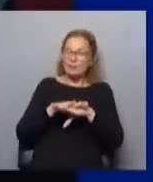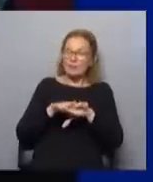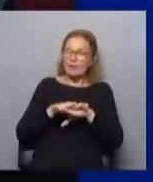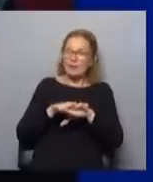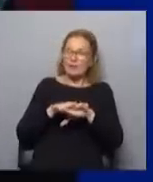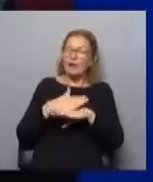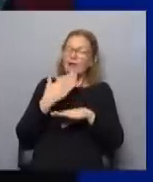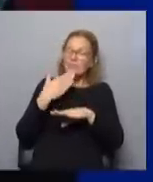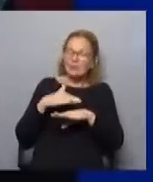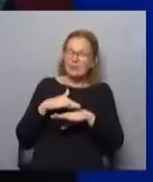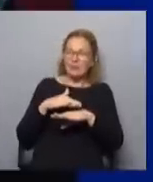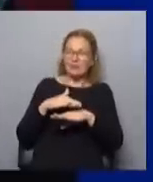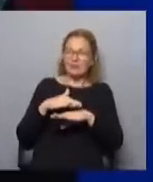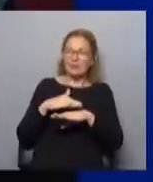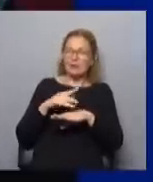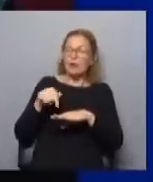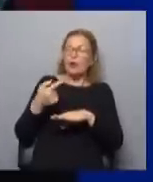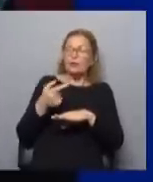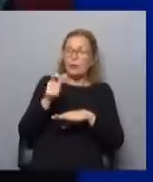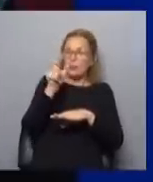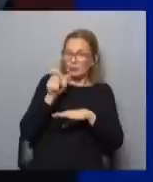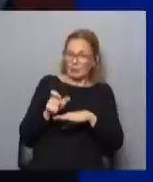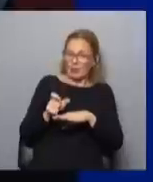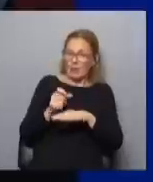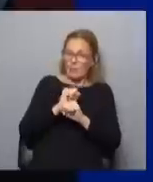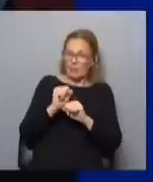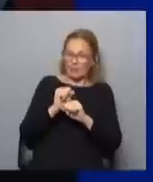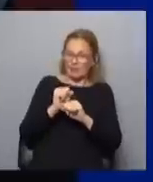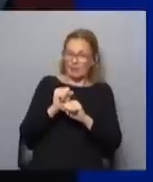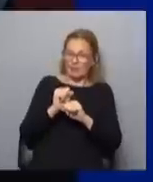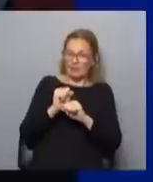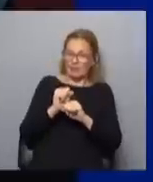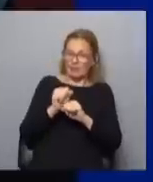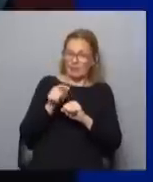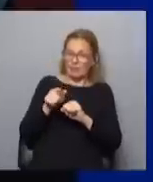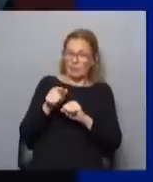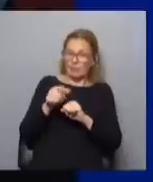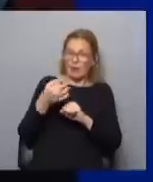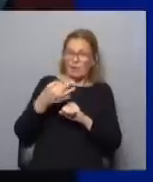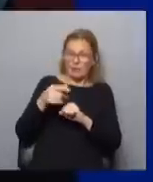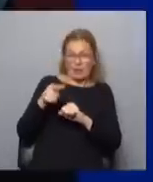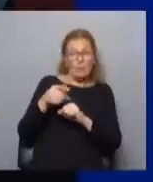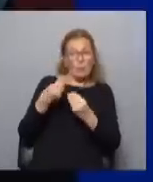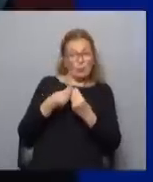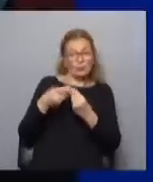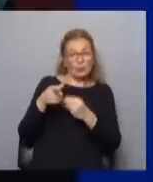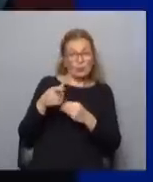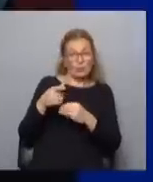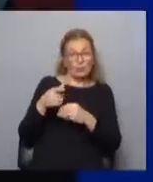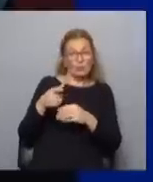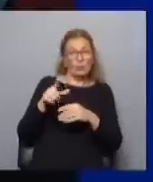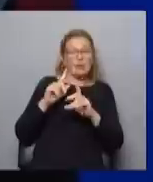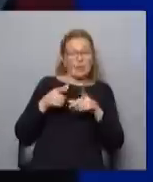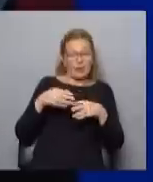entender que el otro puede tener gran parte de la verdad en sus manos así como la tenemos